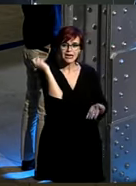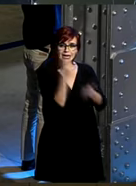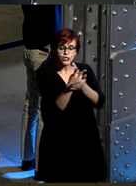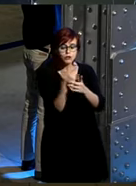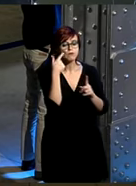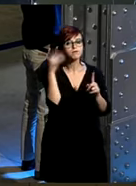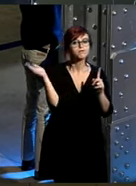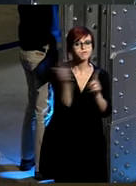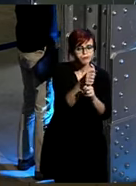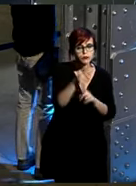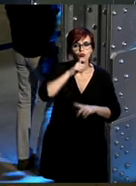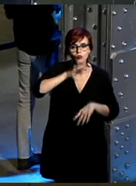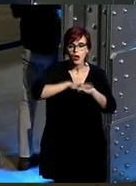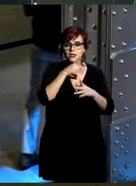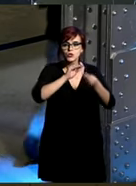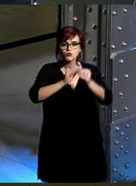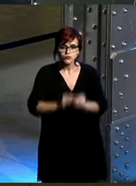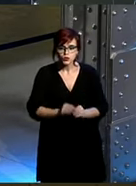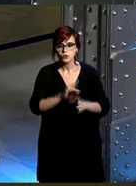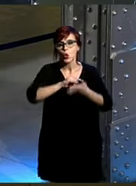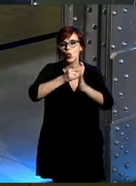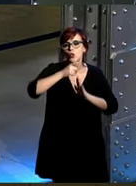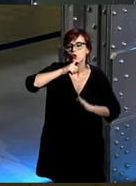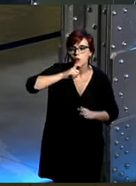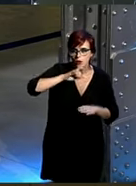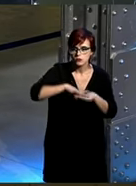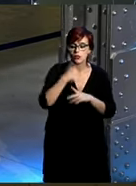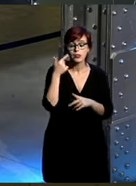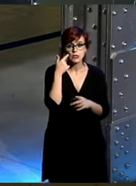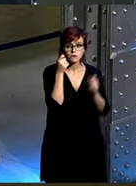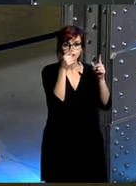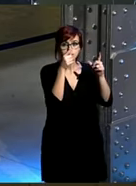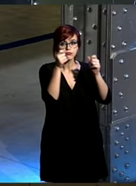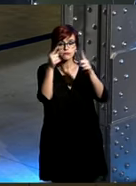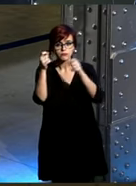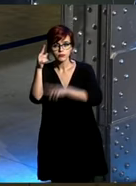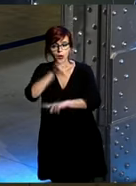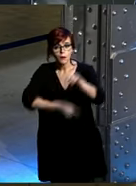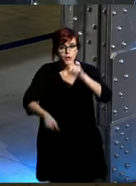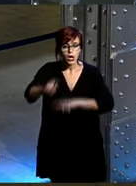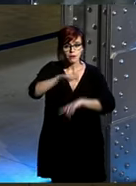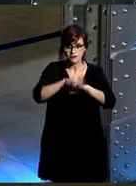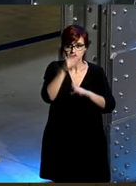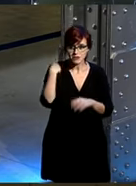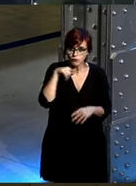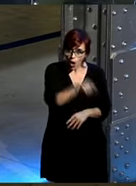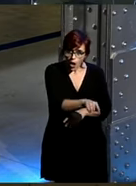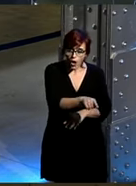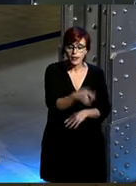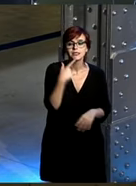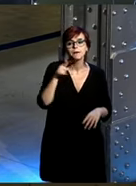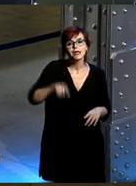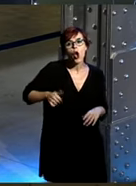retos, y que tienen que resolverlos, y eso es su vehículo de aprendizaje, haciéndoles ver que los problemas también son esos. Y